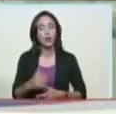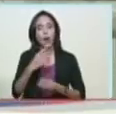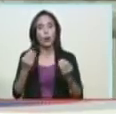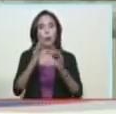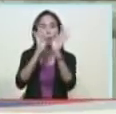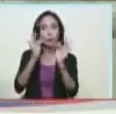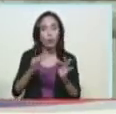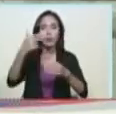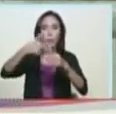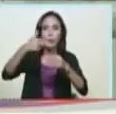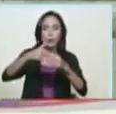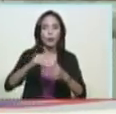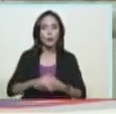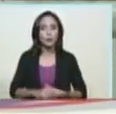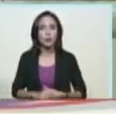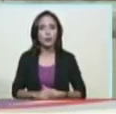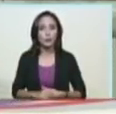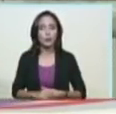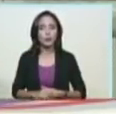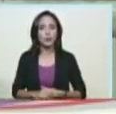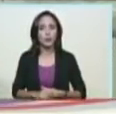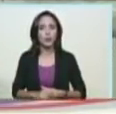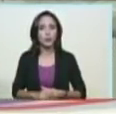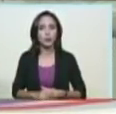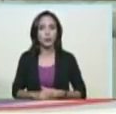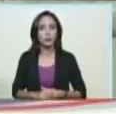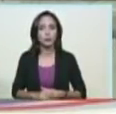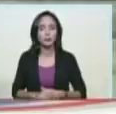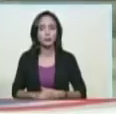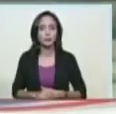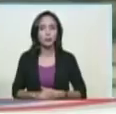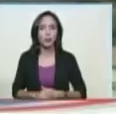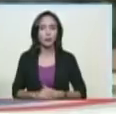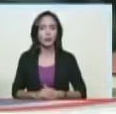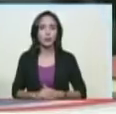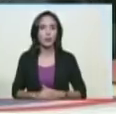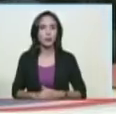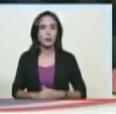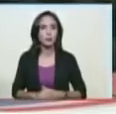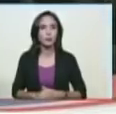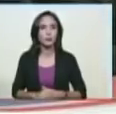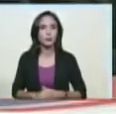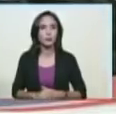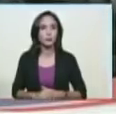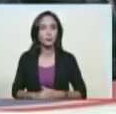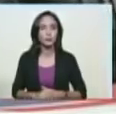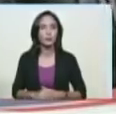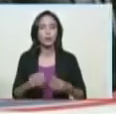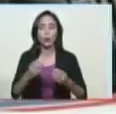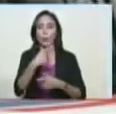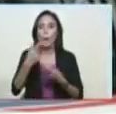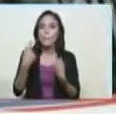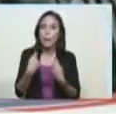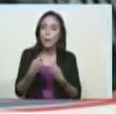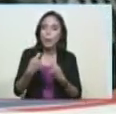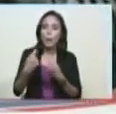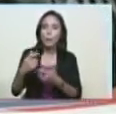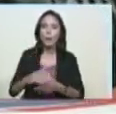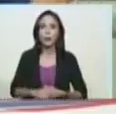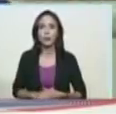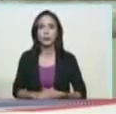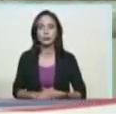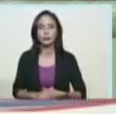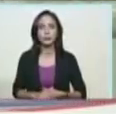rentista dependiente que sufre un golpe durísimo la depresión de los precios en este